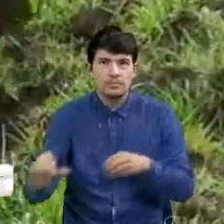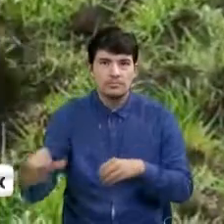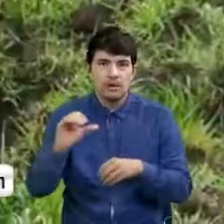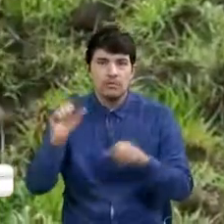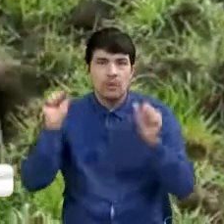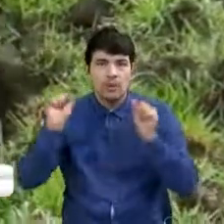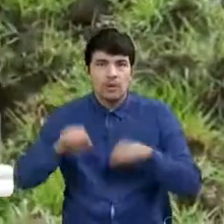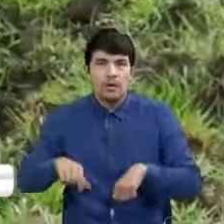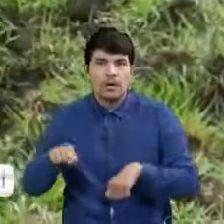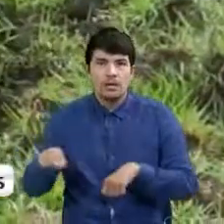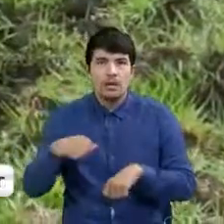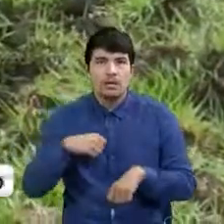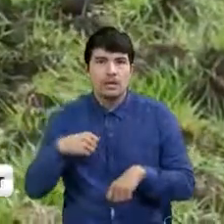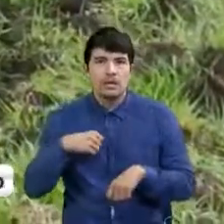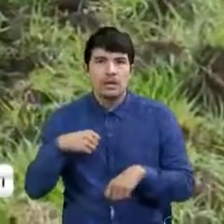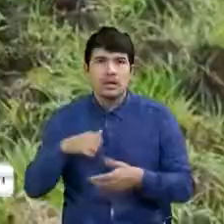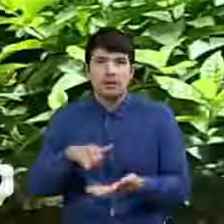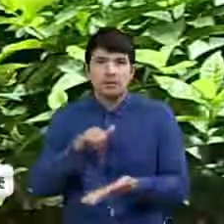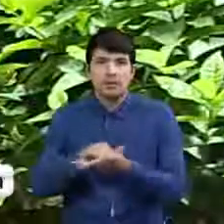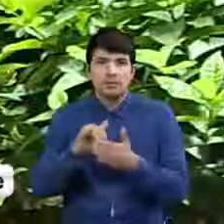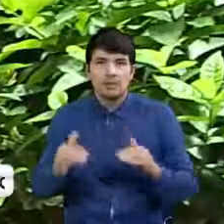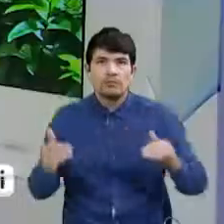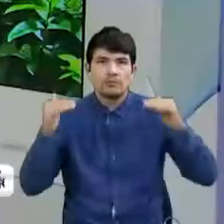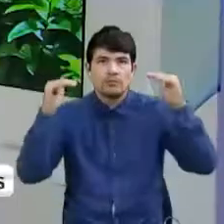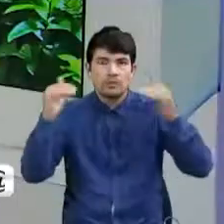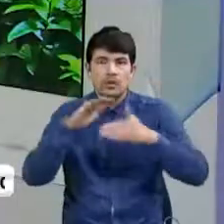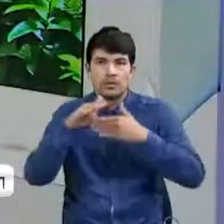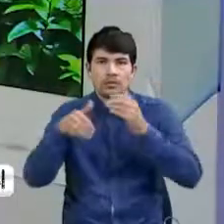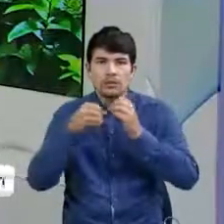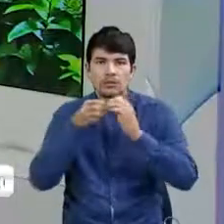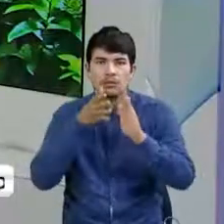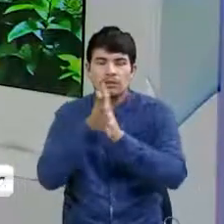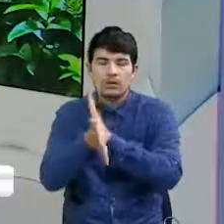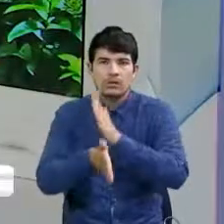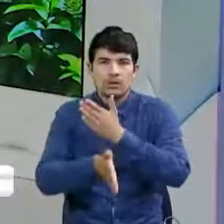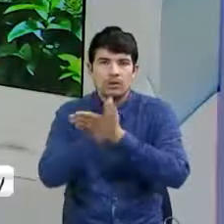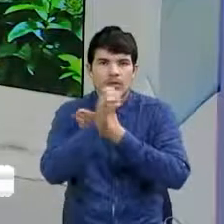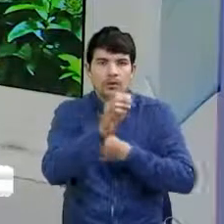para llegar a tener el mismo nivel de ingresos. Esta es toda la información por